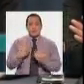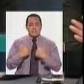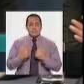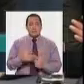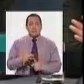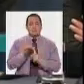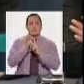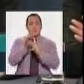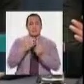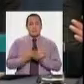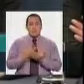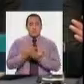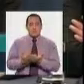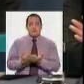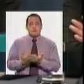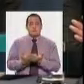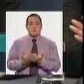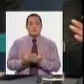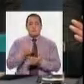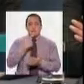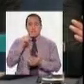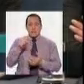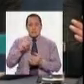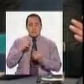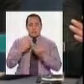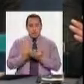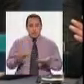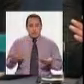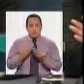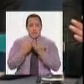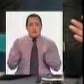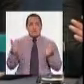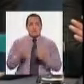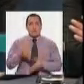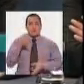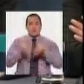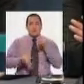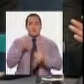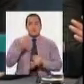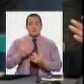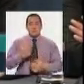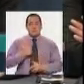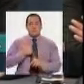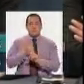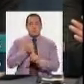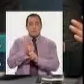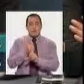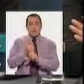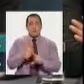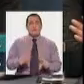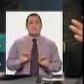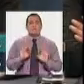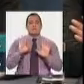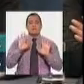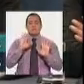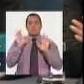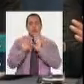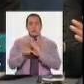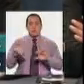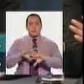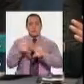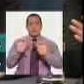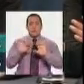especial circunstancia de ser un caso abierto en la jurisdicción interna y que a pesar de eso,